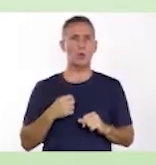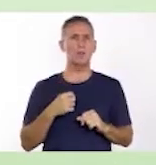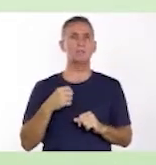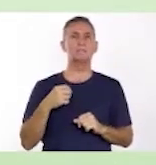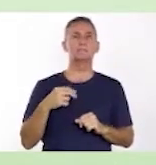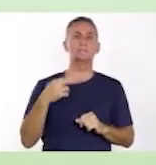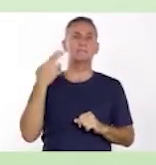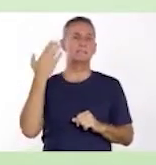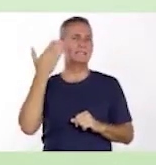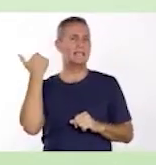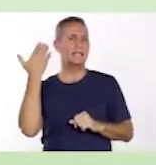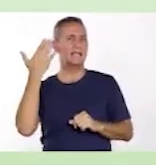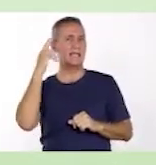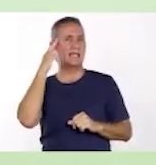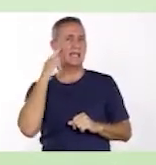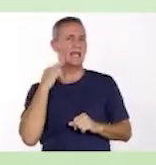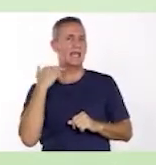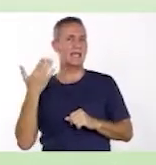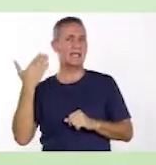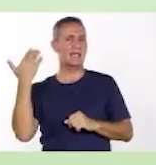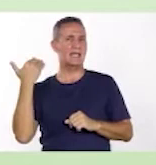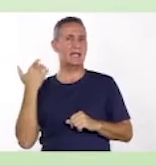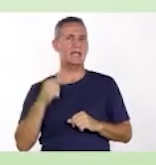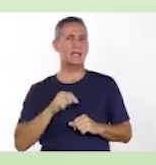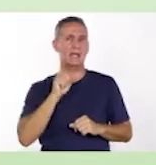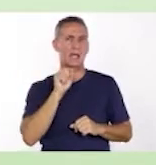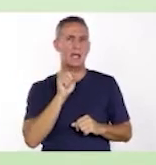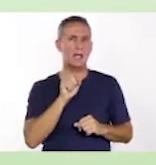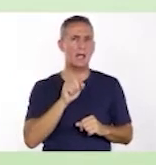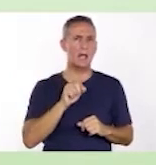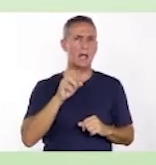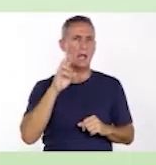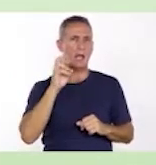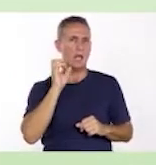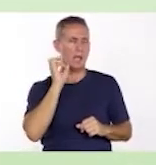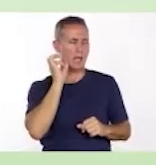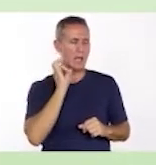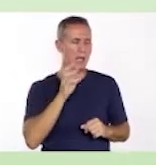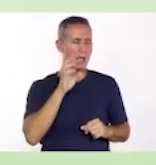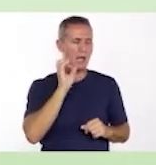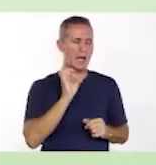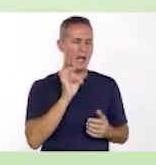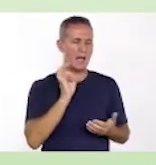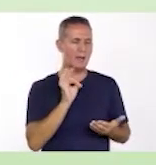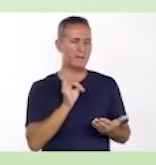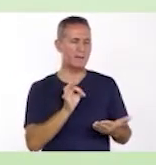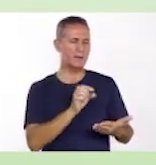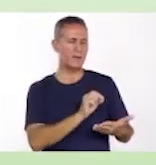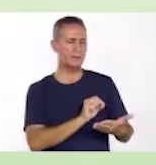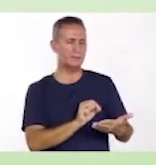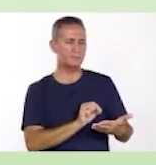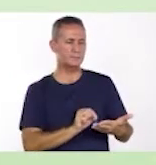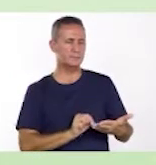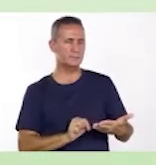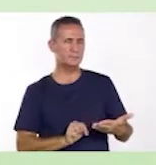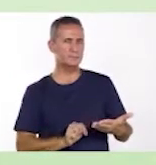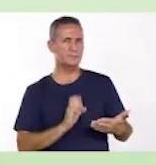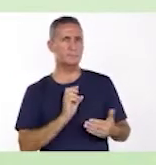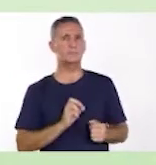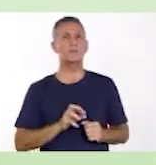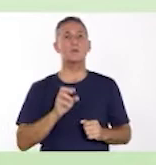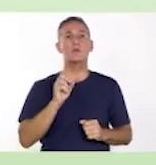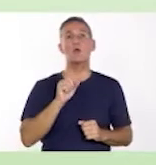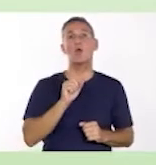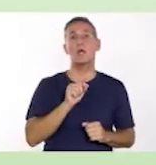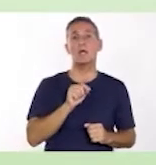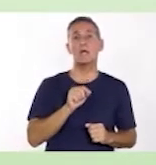la antigüedad. ¿Con qué? Con un predominio de la razón. Si se dan cuenta, esto que es el clasicismo